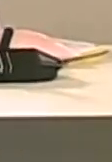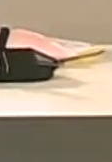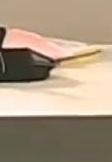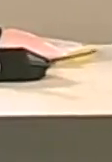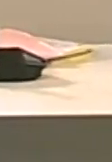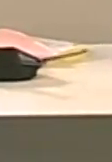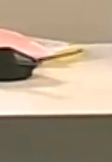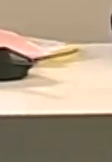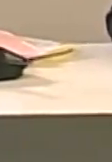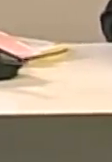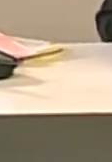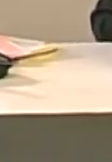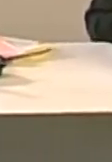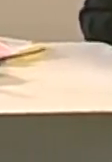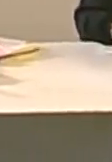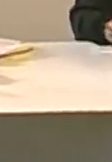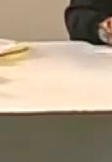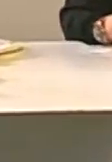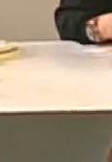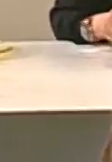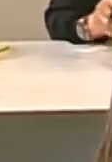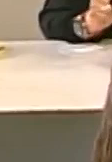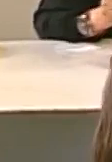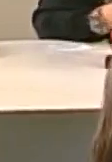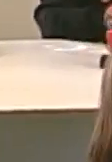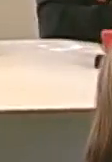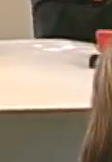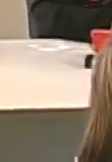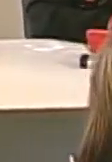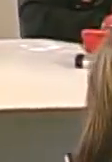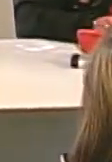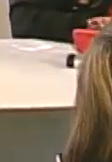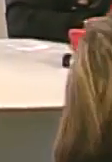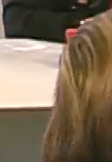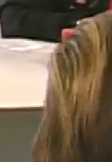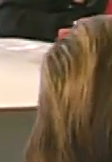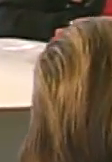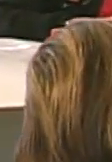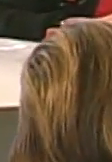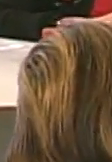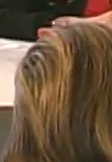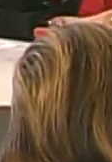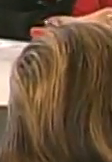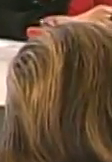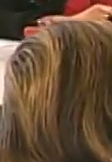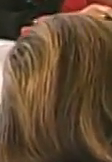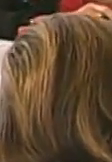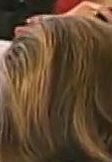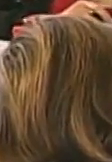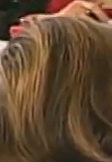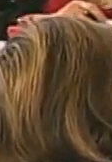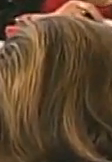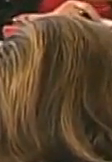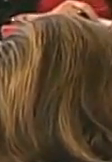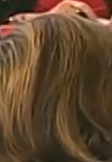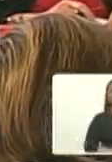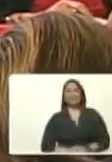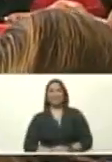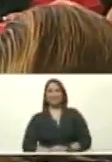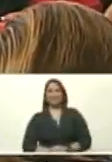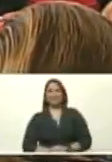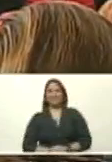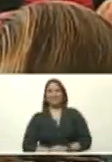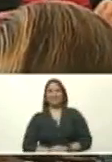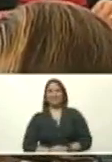Comité Terapéutico del COVID-19, Aquí están los compañeros, compañeras, la